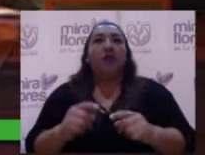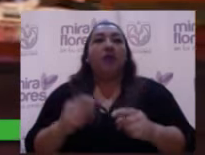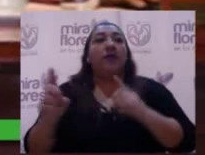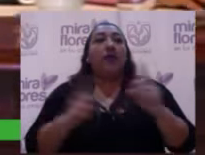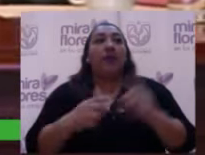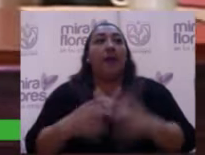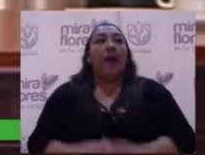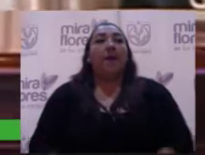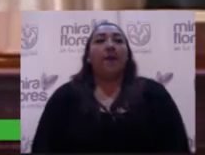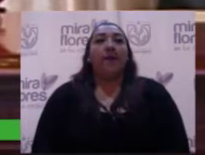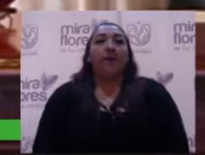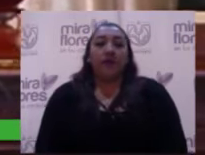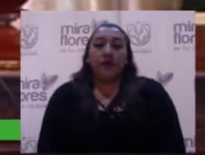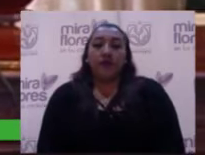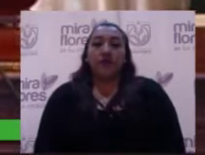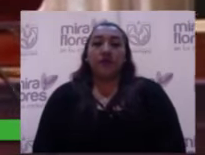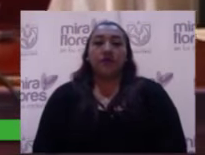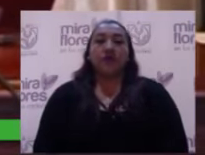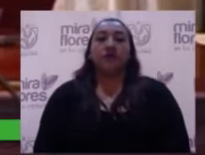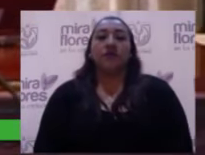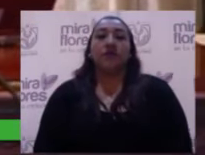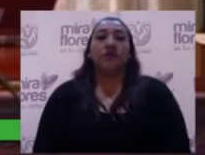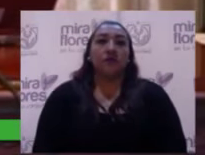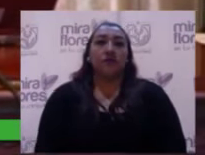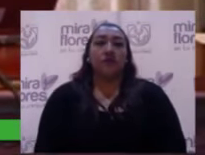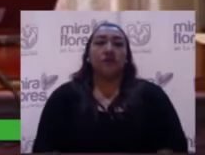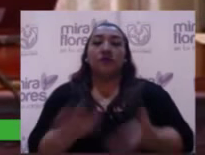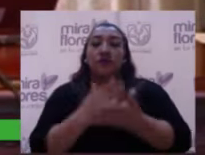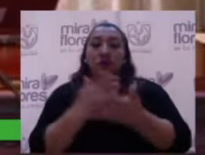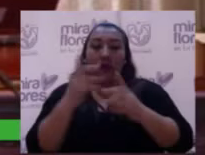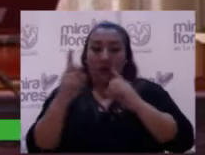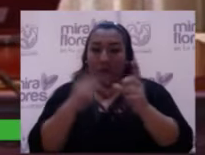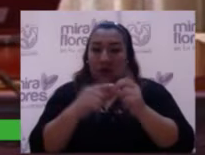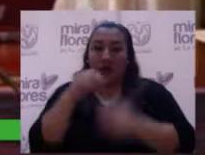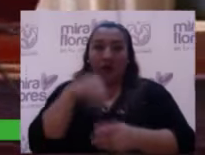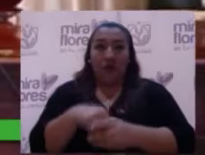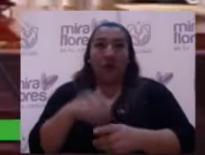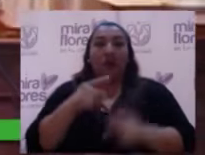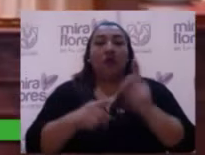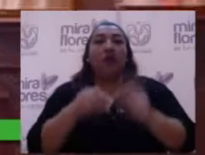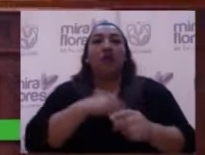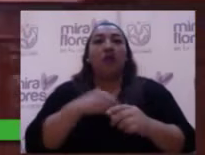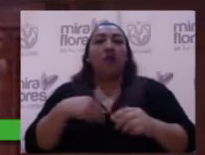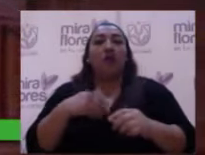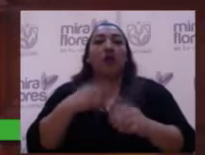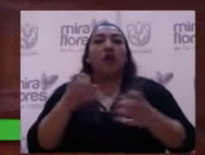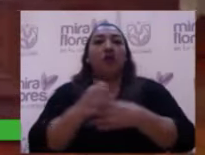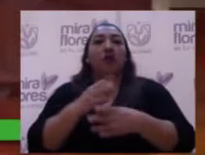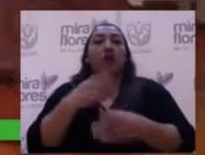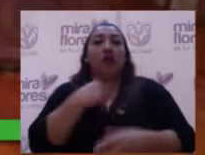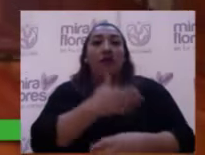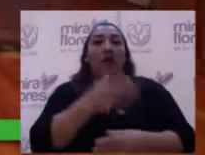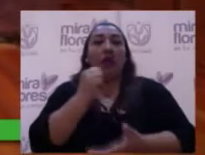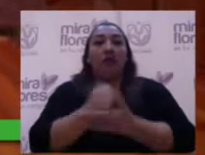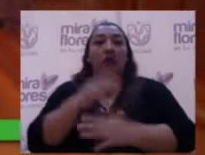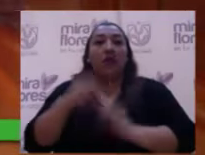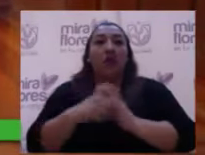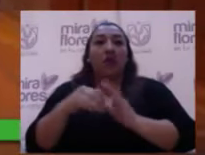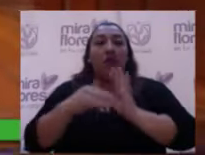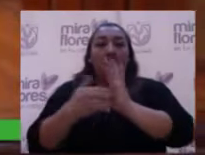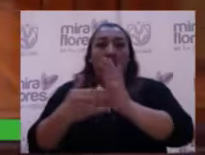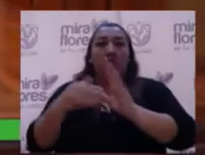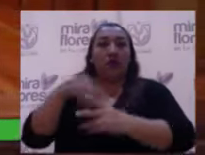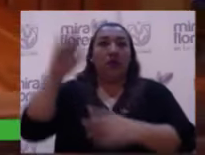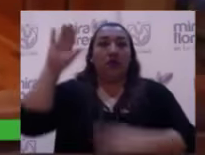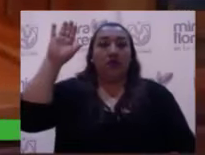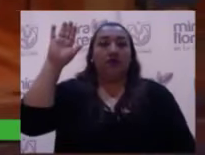debate. Si no tenemos debate, procederemos también al voto. Aquellos miembros del Consejo que estén a favor de aprobar este proyecto, si no se expresan, la